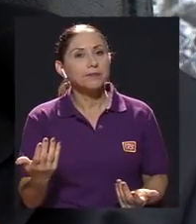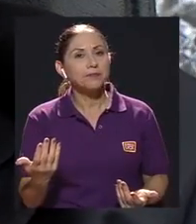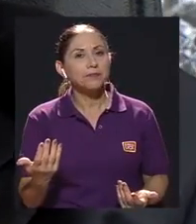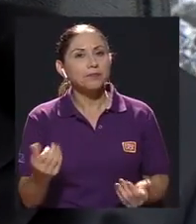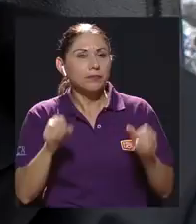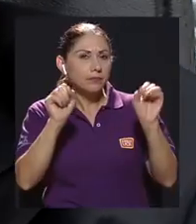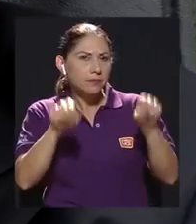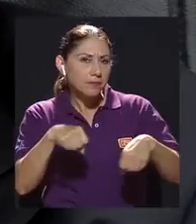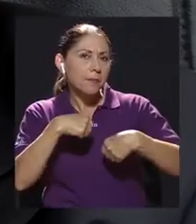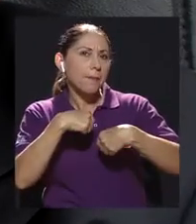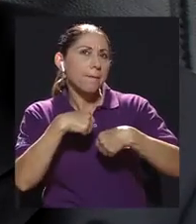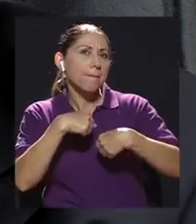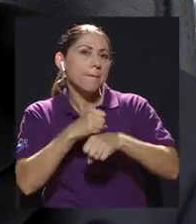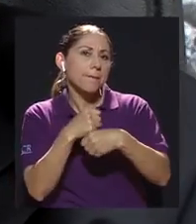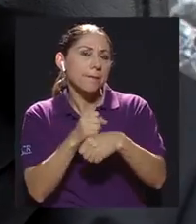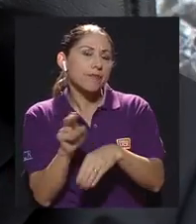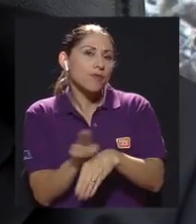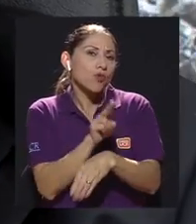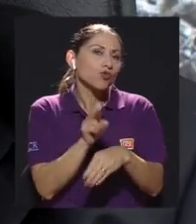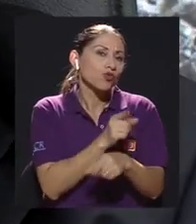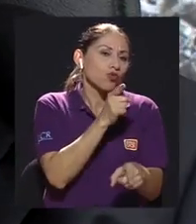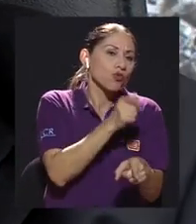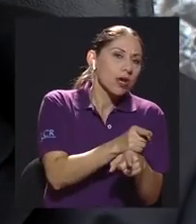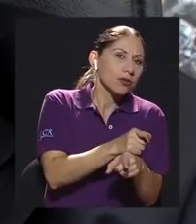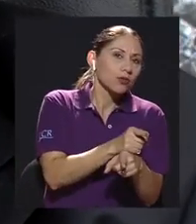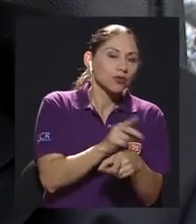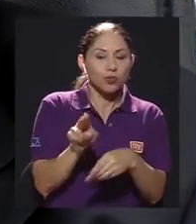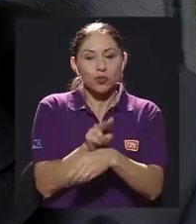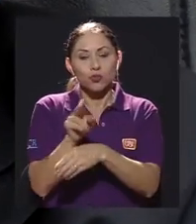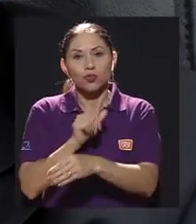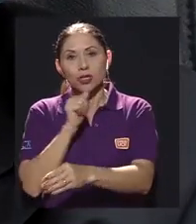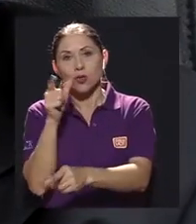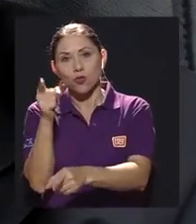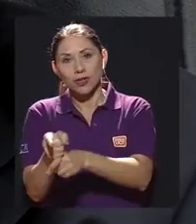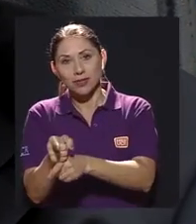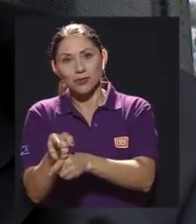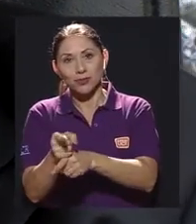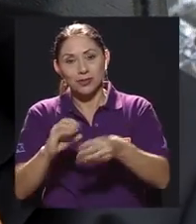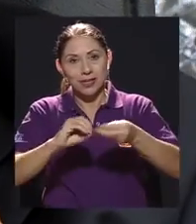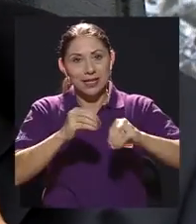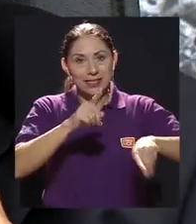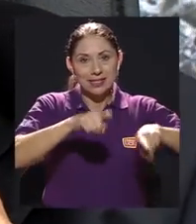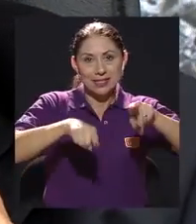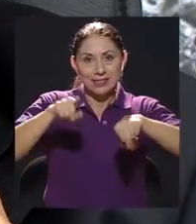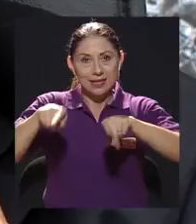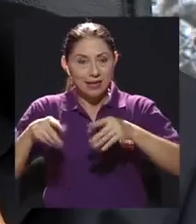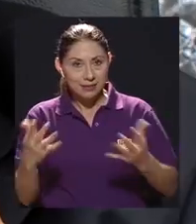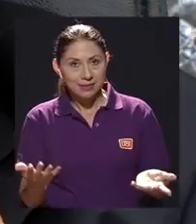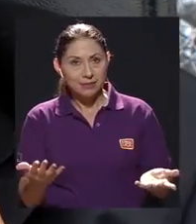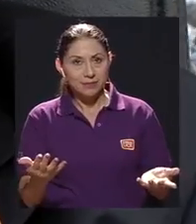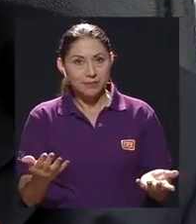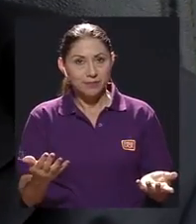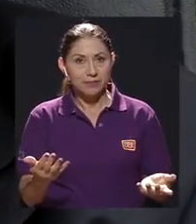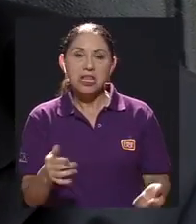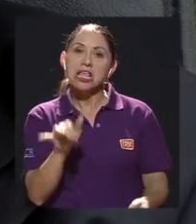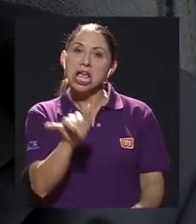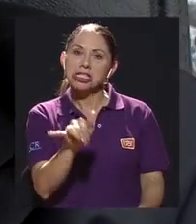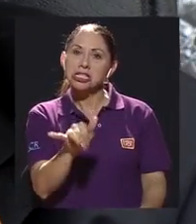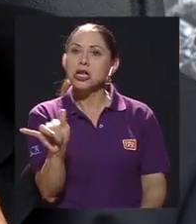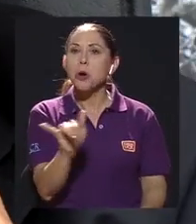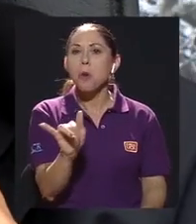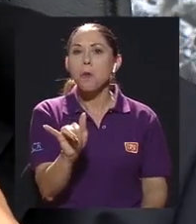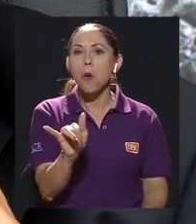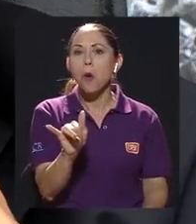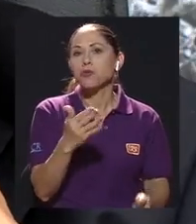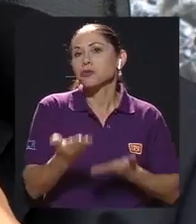se pueden hacer usos correctos e incorrectos de las estadísticas, y así como